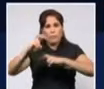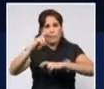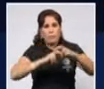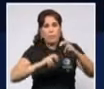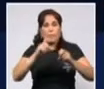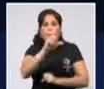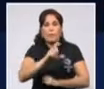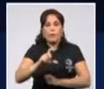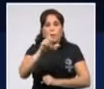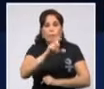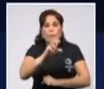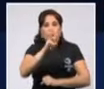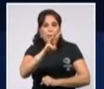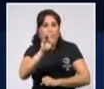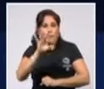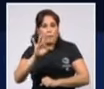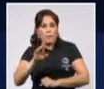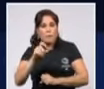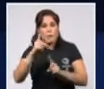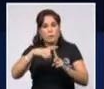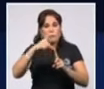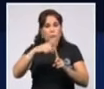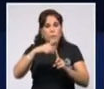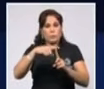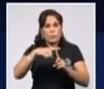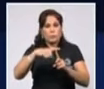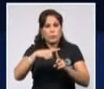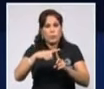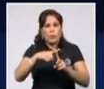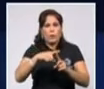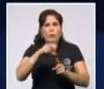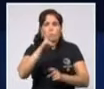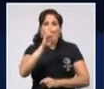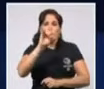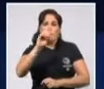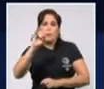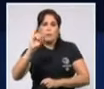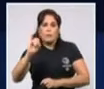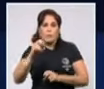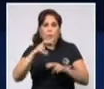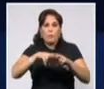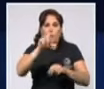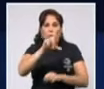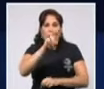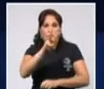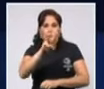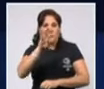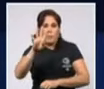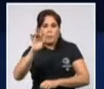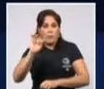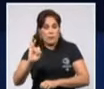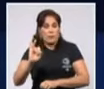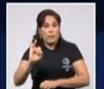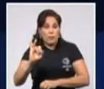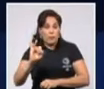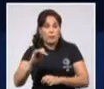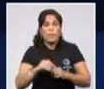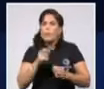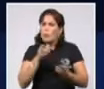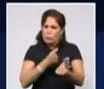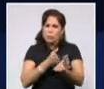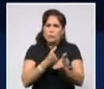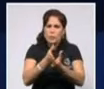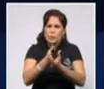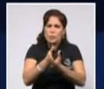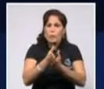Camagüey 315, de Las Tunas 306, de Holguín 347, y pudiéramos seguir,